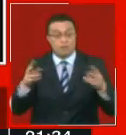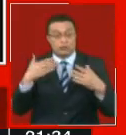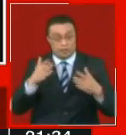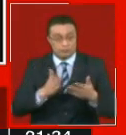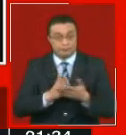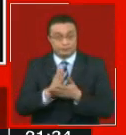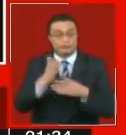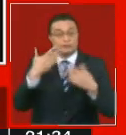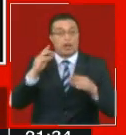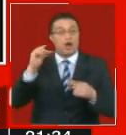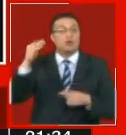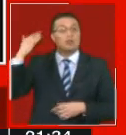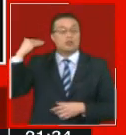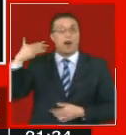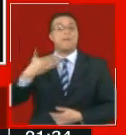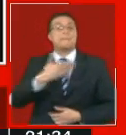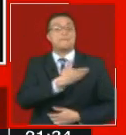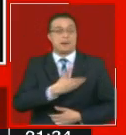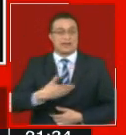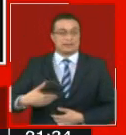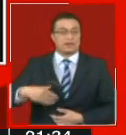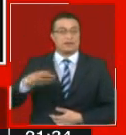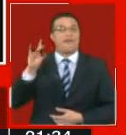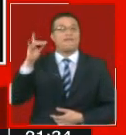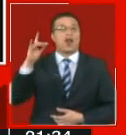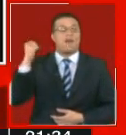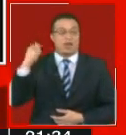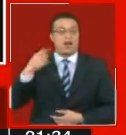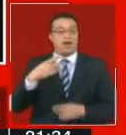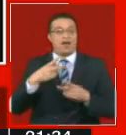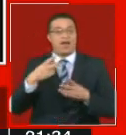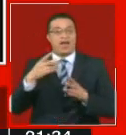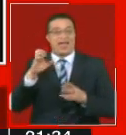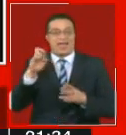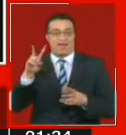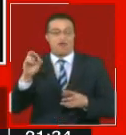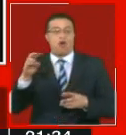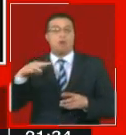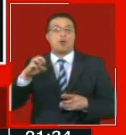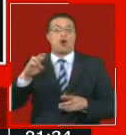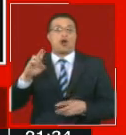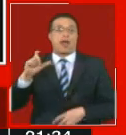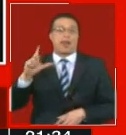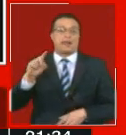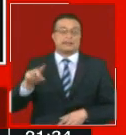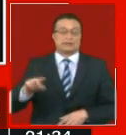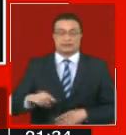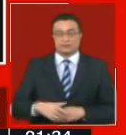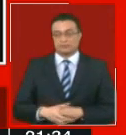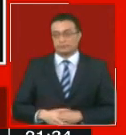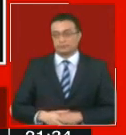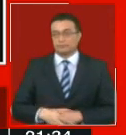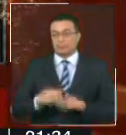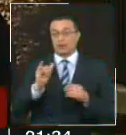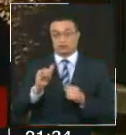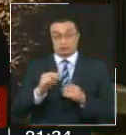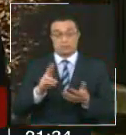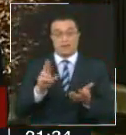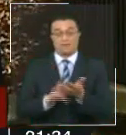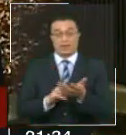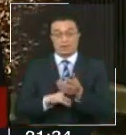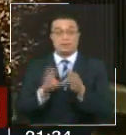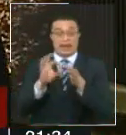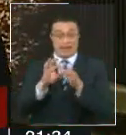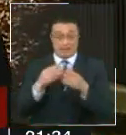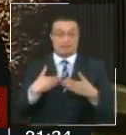a hacer hace un tiempo el presidente de Bolivia Evo Morales Sí la verdad es que muchas